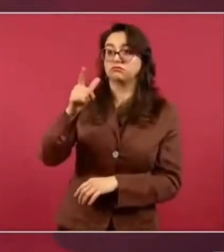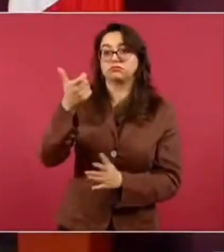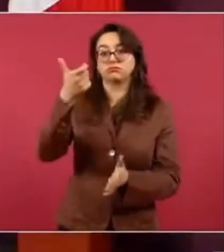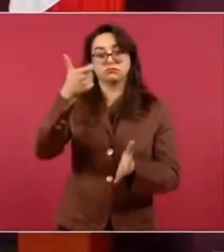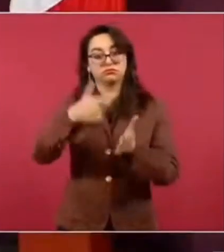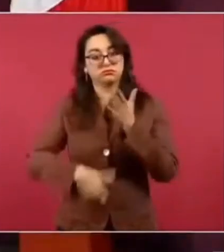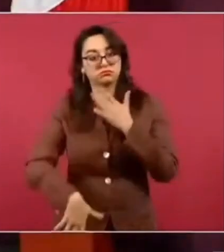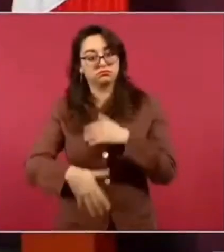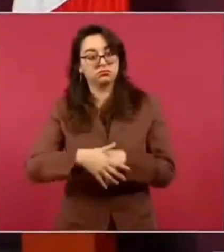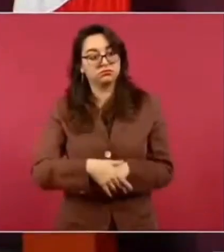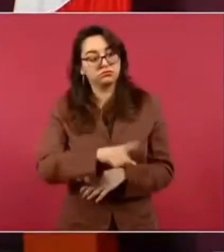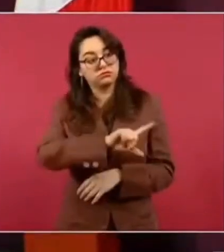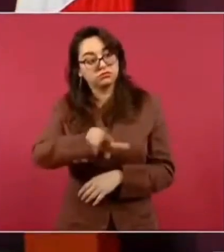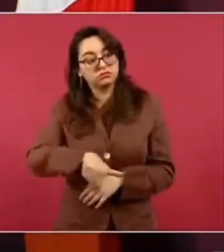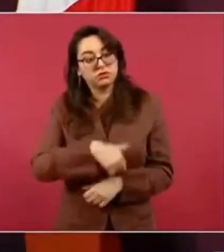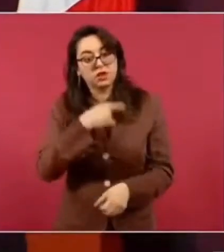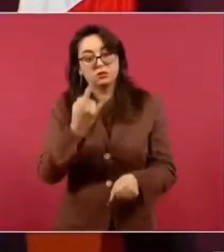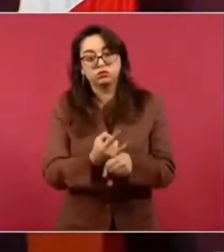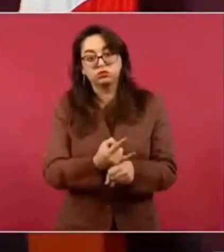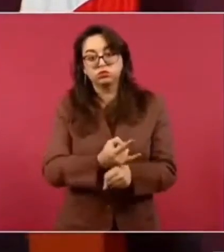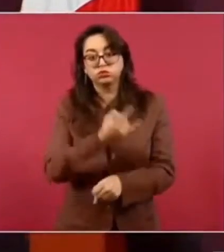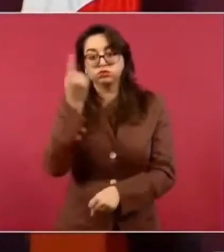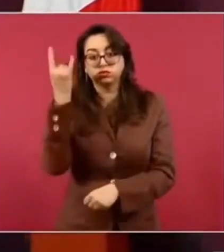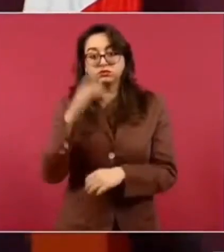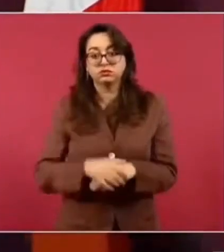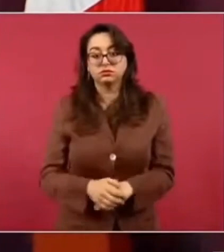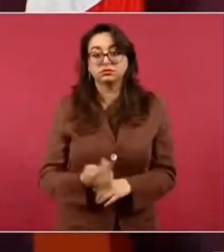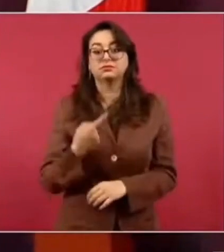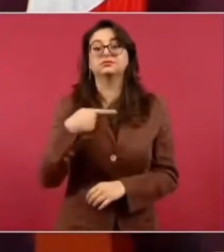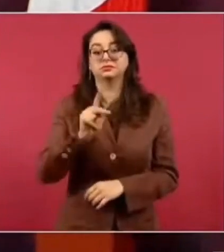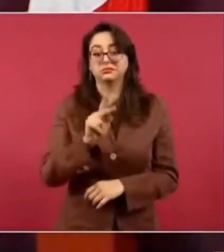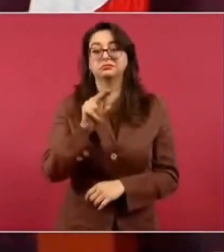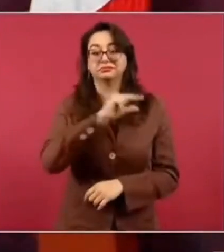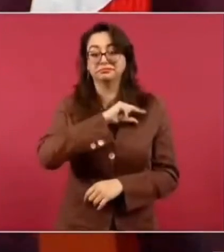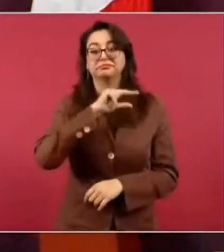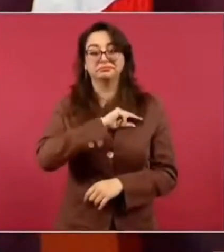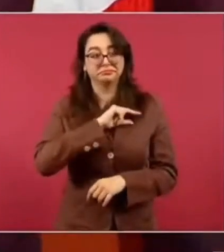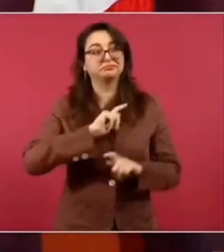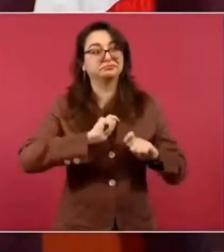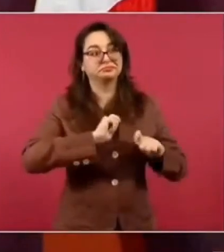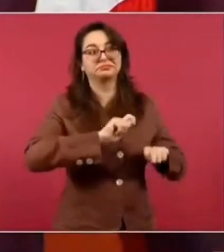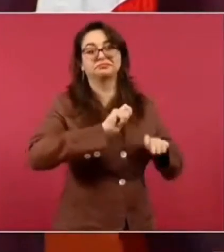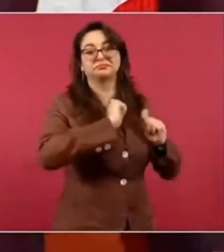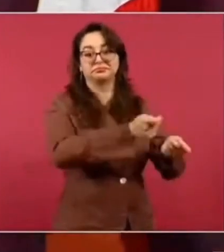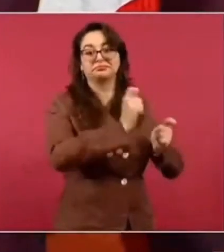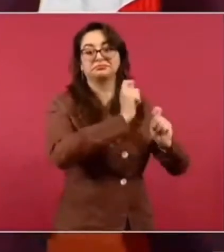y no, pero sí entregaron contratos